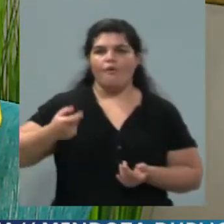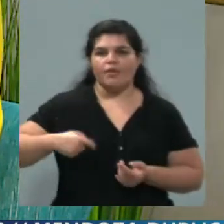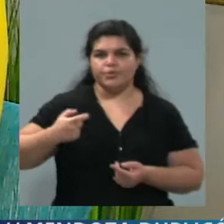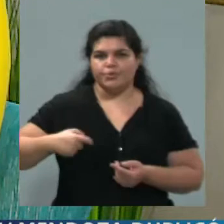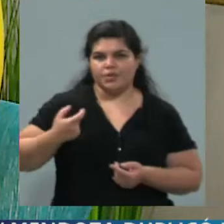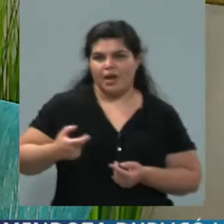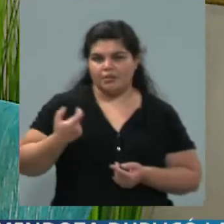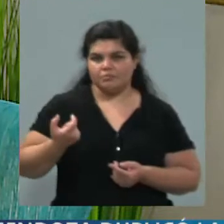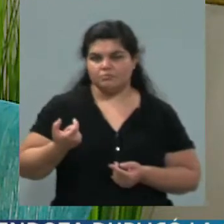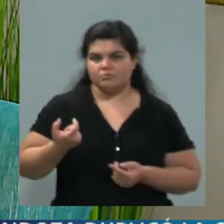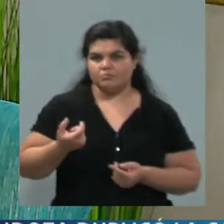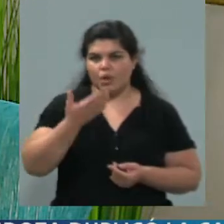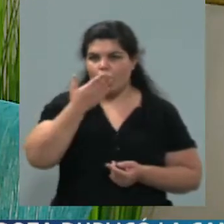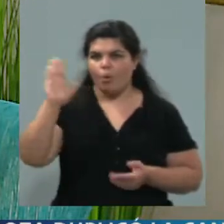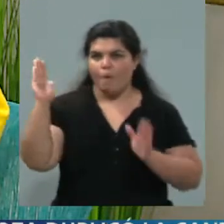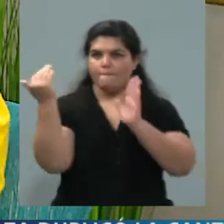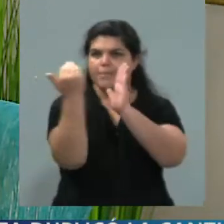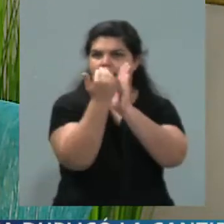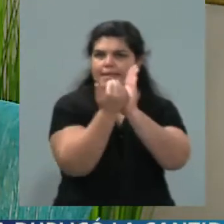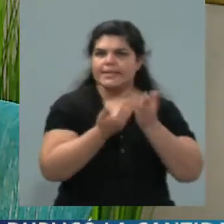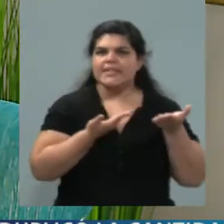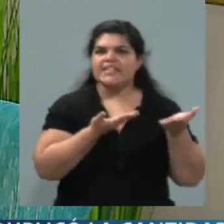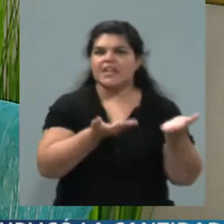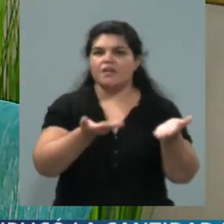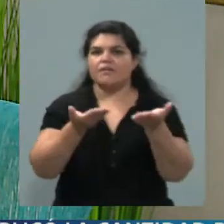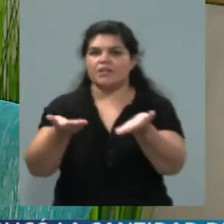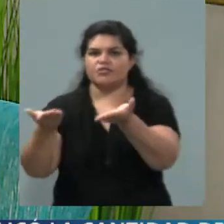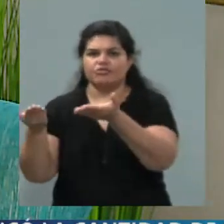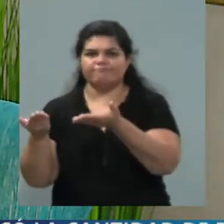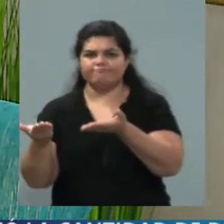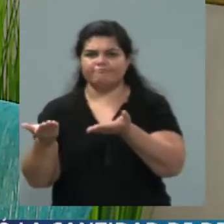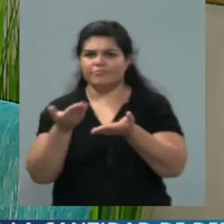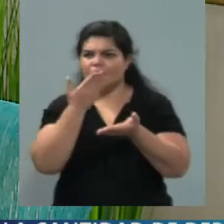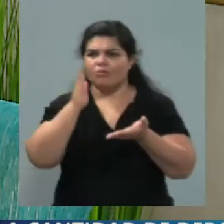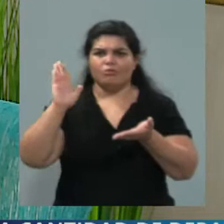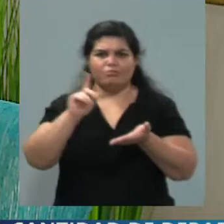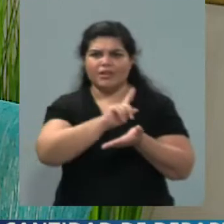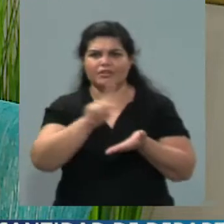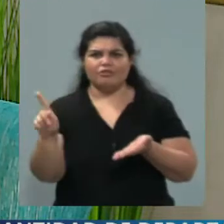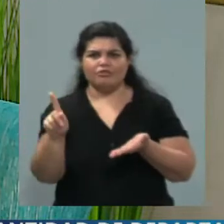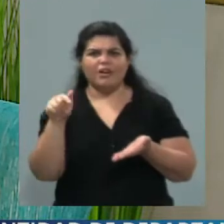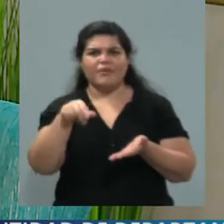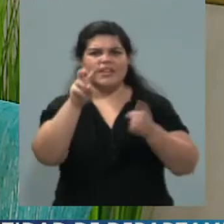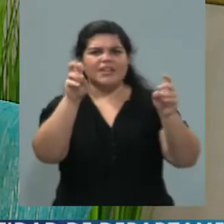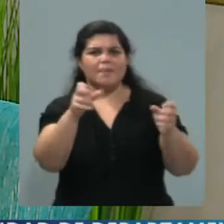estaban cumpliendo, por ejemplo, con los servicios que le debían brindar a las personas con discapacidad. ¿Qué nos puedes decir con respecto a ese tema?